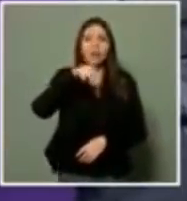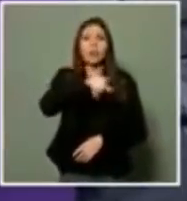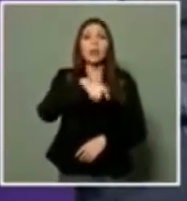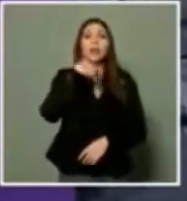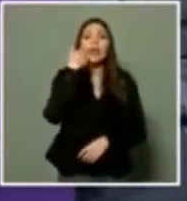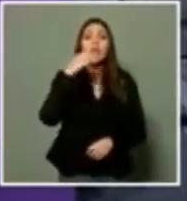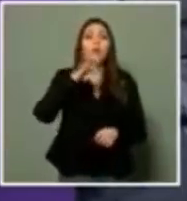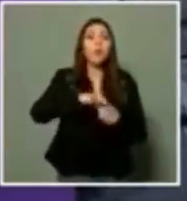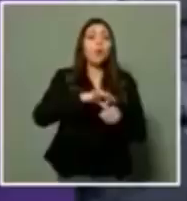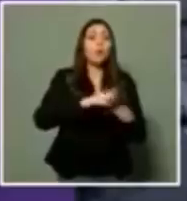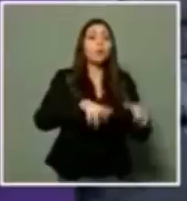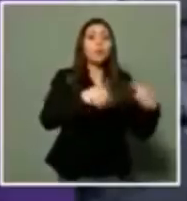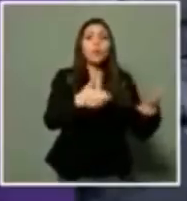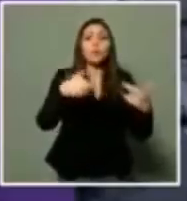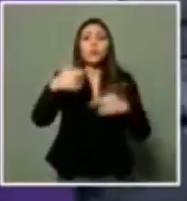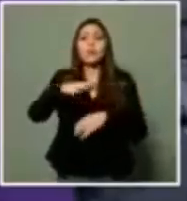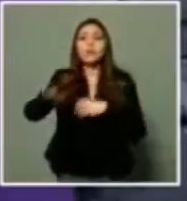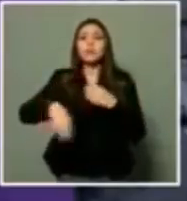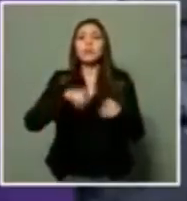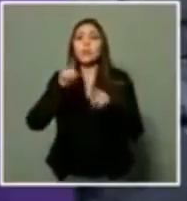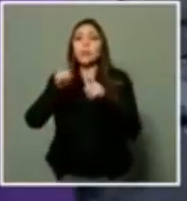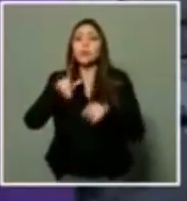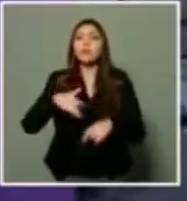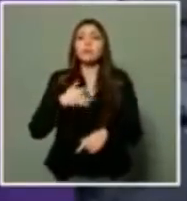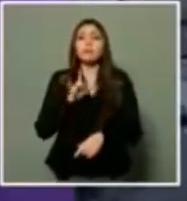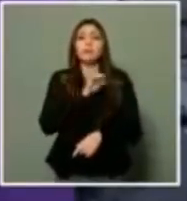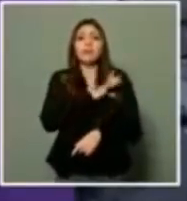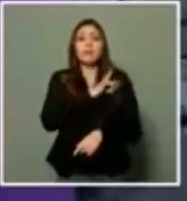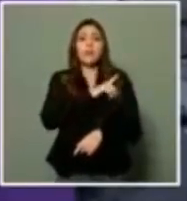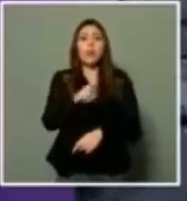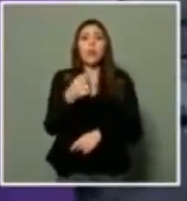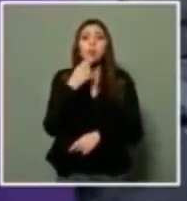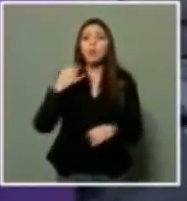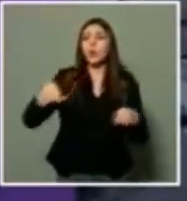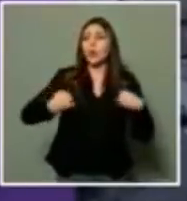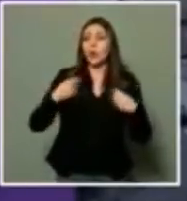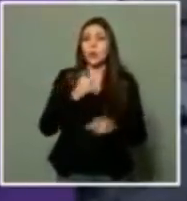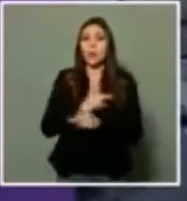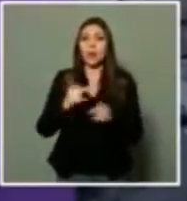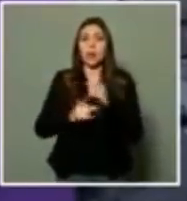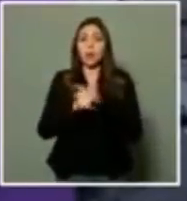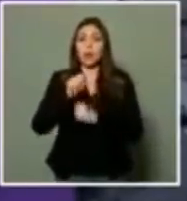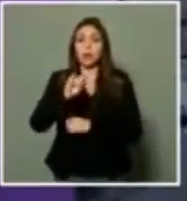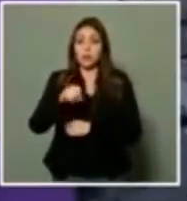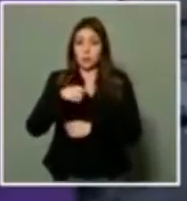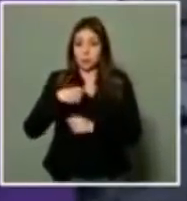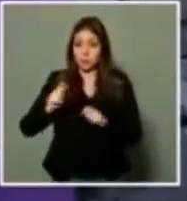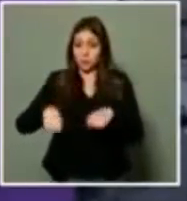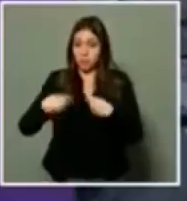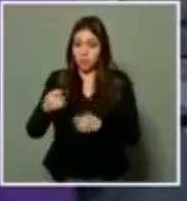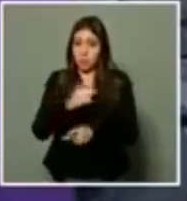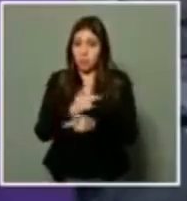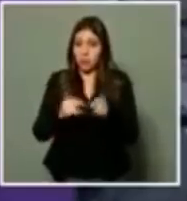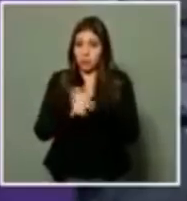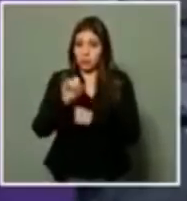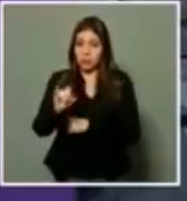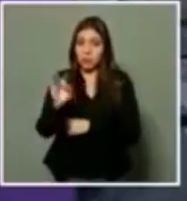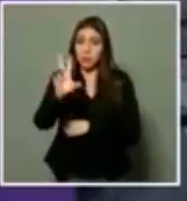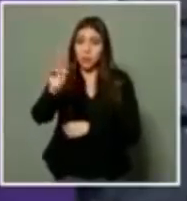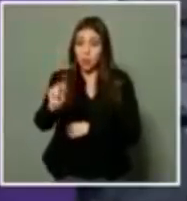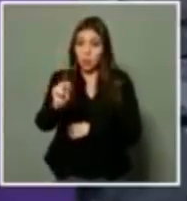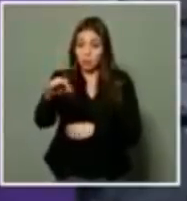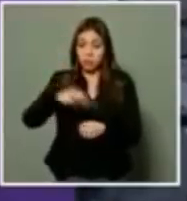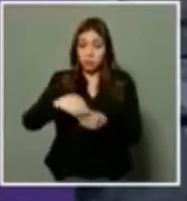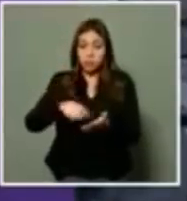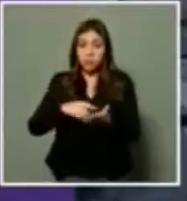la gente, a los que usan a los jovencitos de Prepa sí para condicionarles sus apoyos. Con tu voto